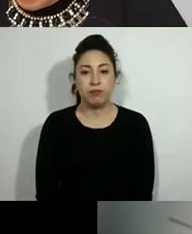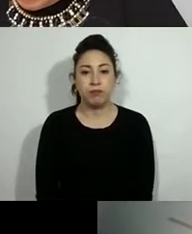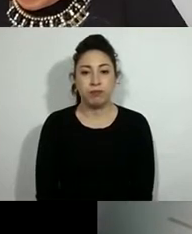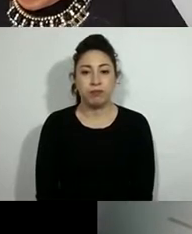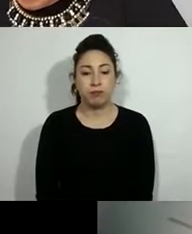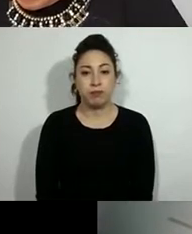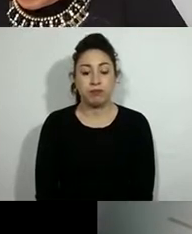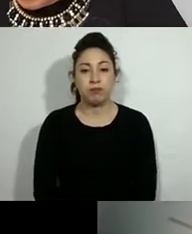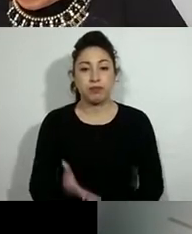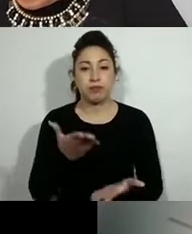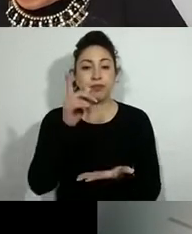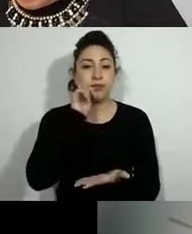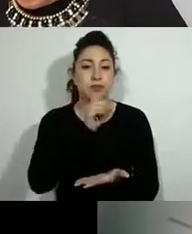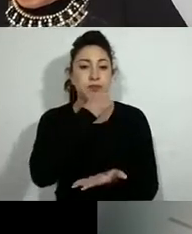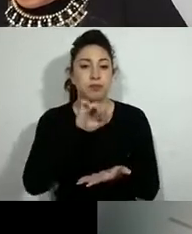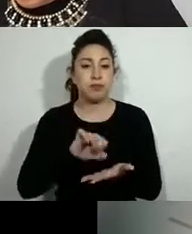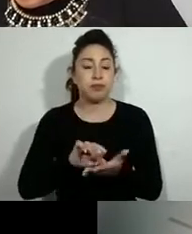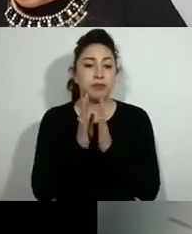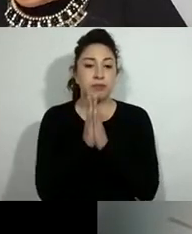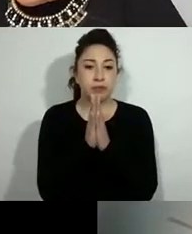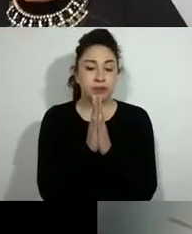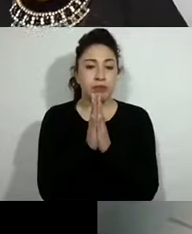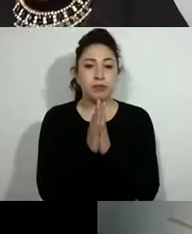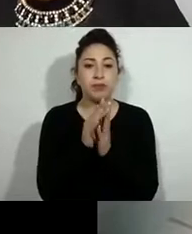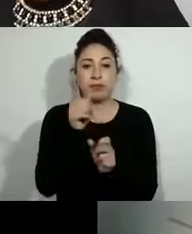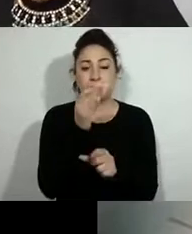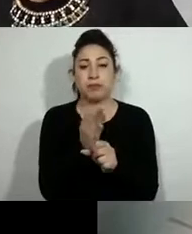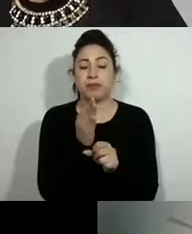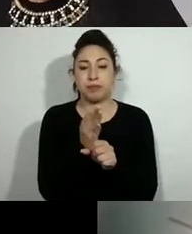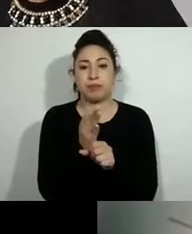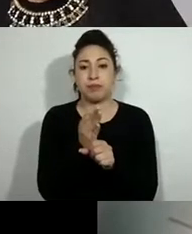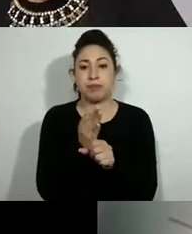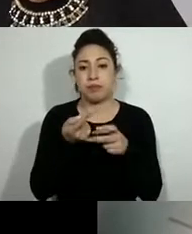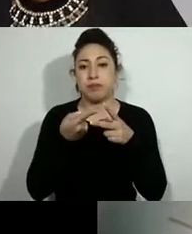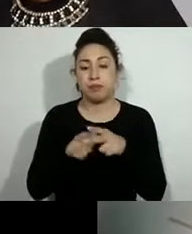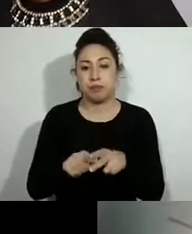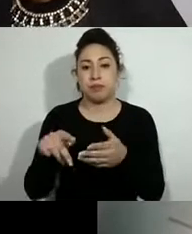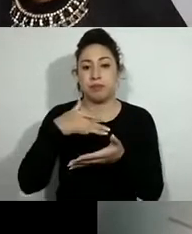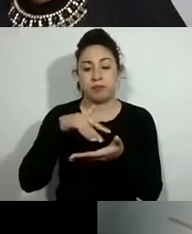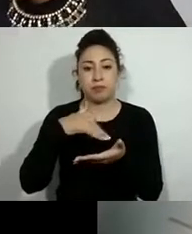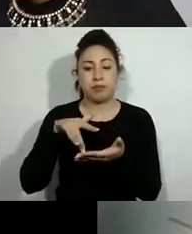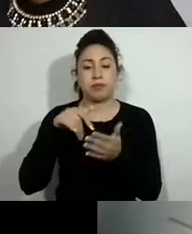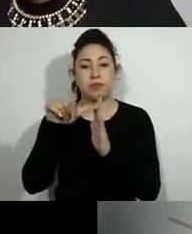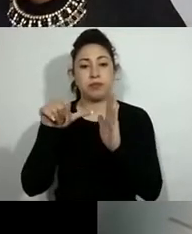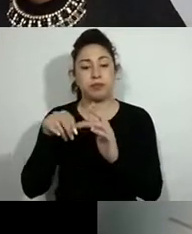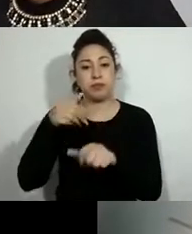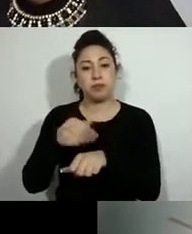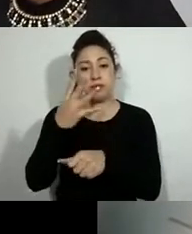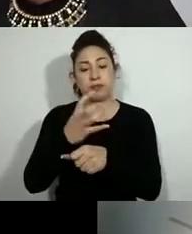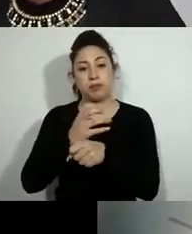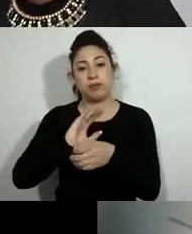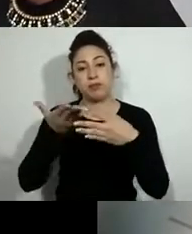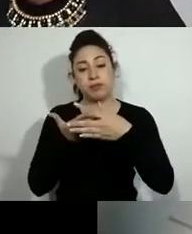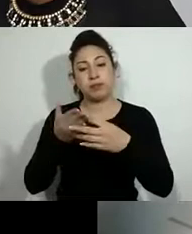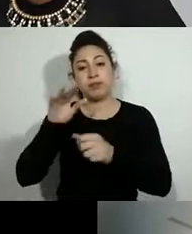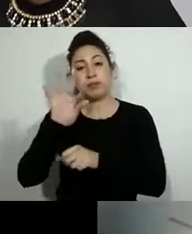Diputada secretaria, si pudiera dar lectura al artículo 4, fracción 48ª de la